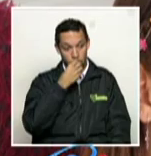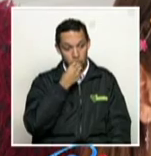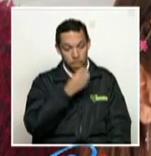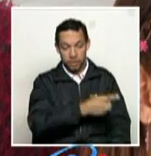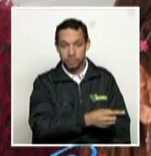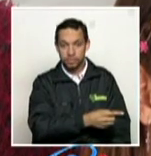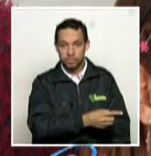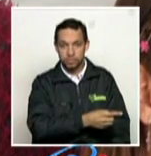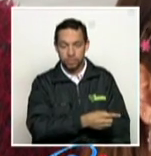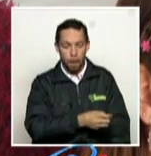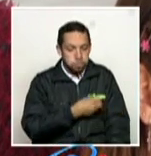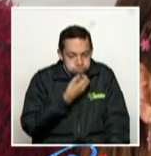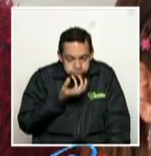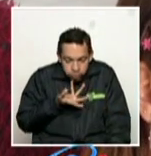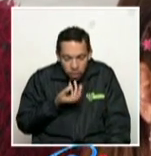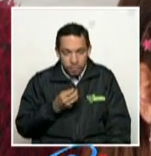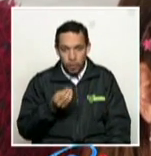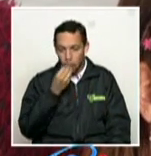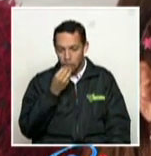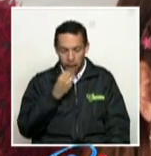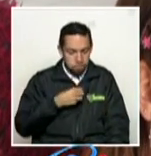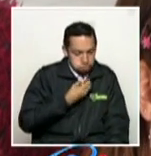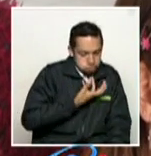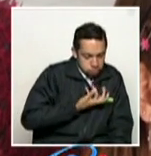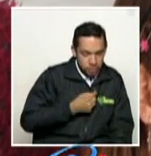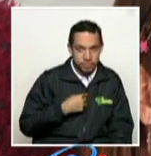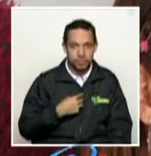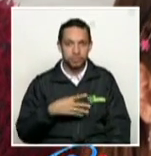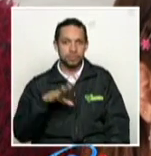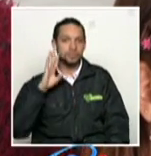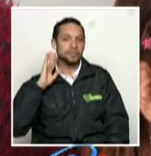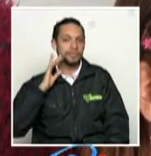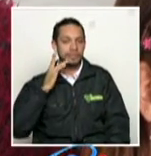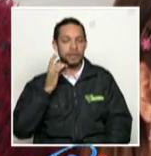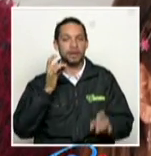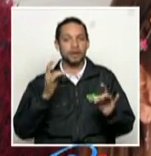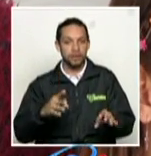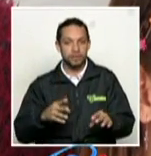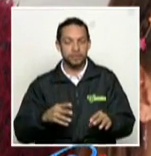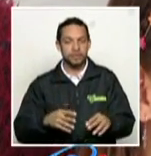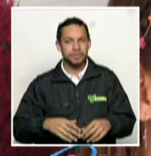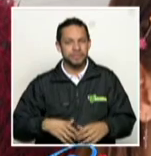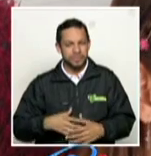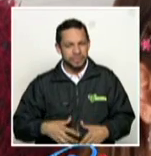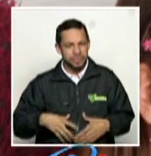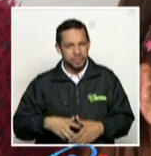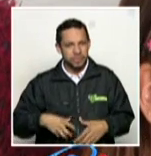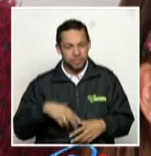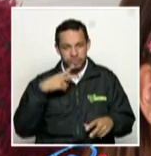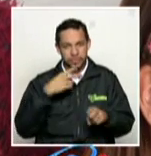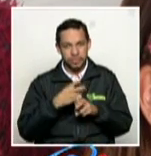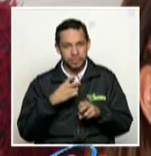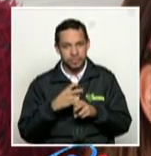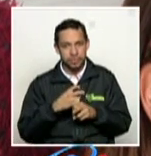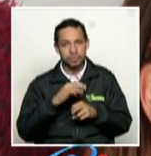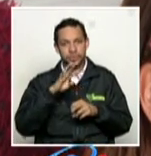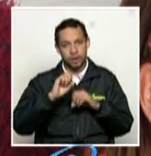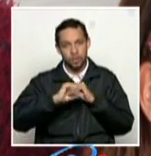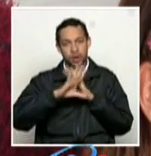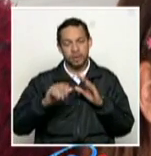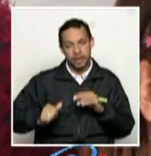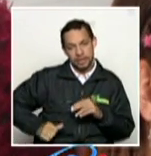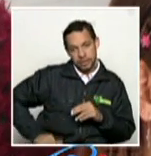Pero untado. Ajá. ¿Y le pasaron la sonda y mejoró, no? Sí, se le bajó la distensión y ya el otro día a las 10 de la mañana entró a